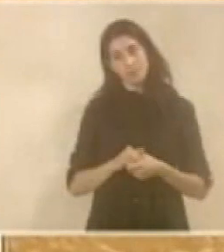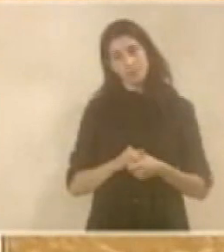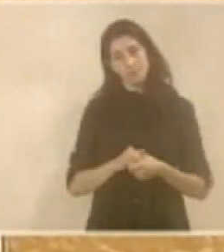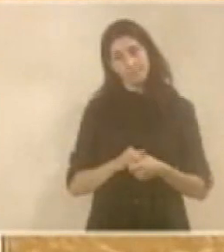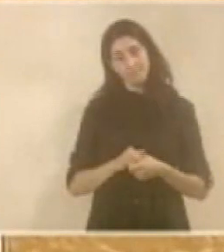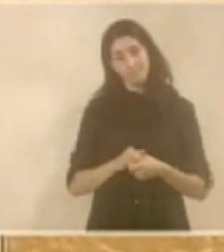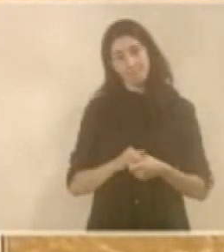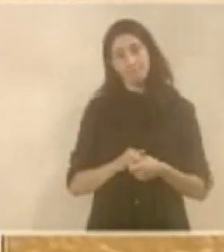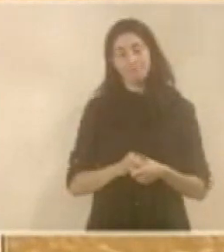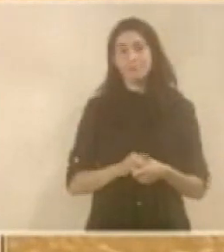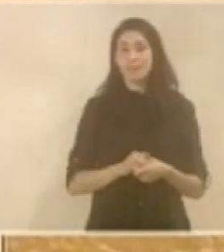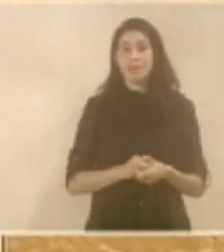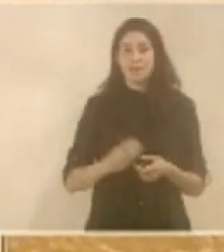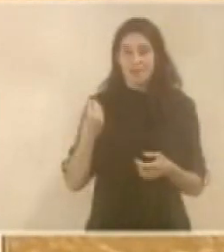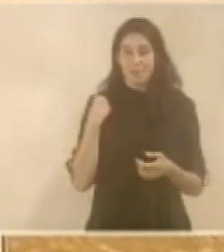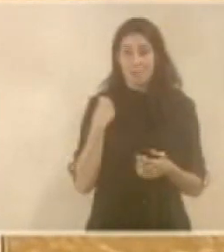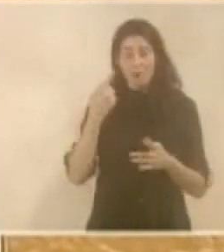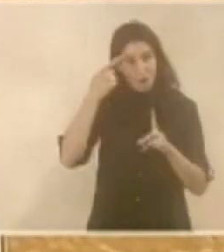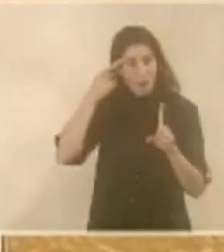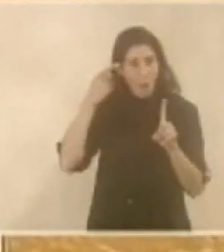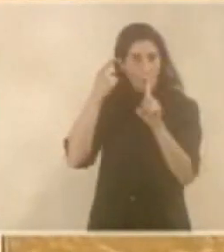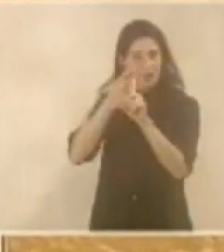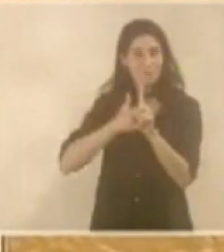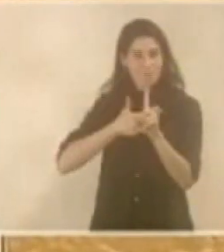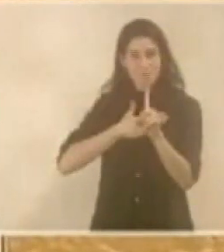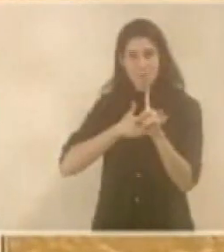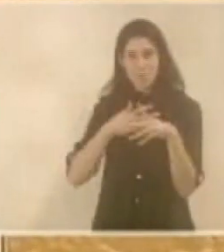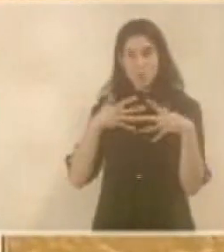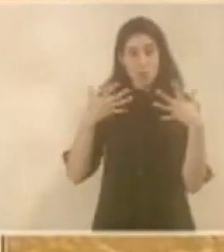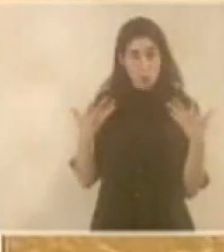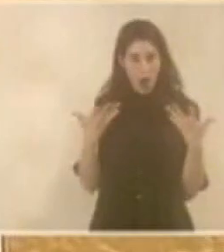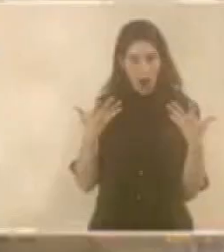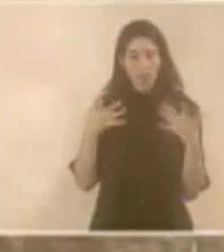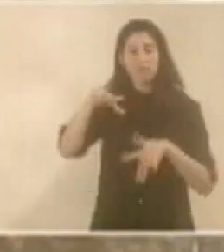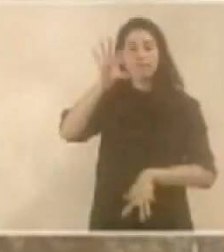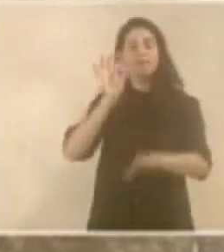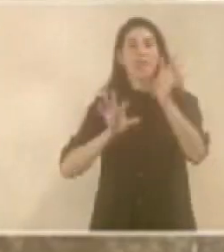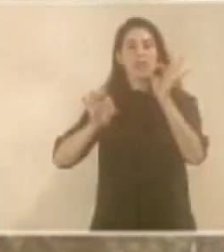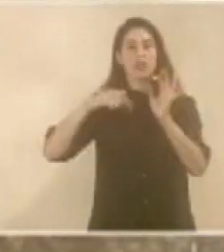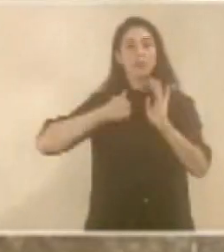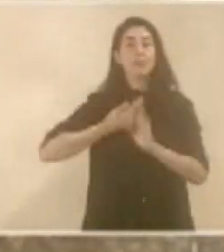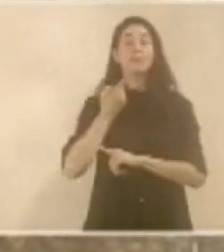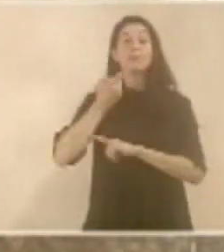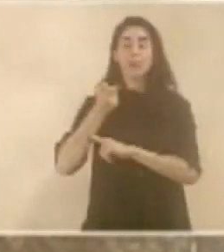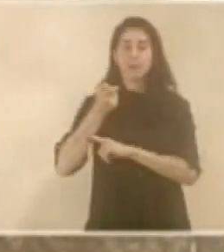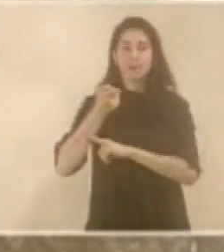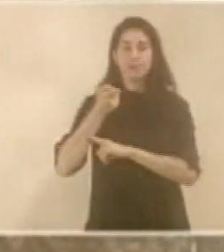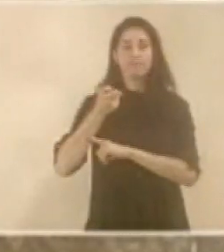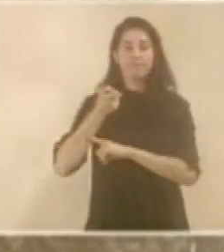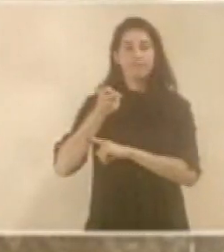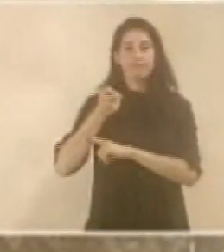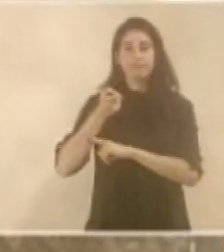en el cumplimiento de la misión fundamental, que es el asesoramiento al mando en la toma de decisiones, siempre me he